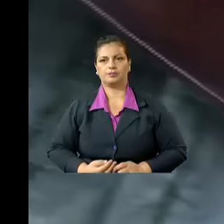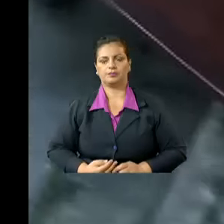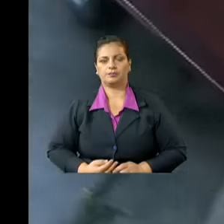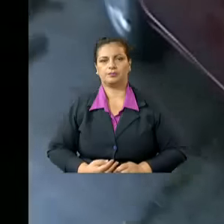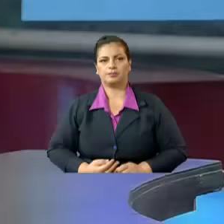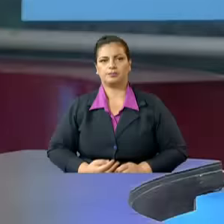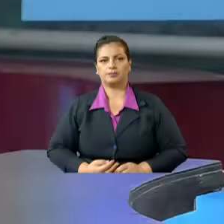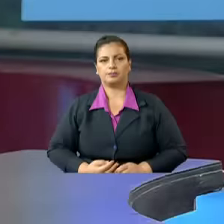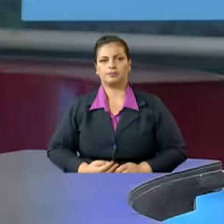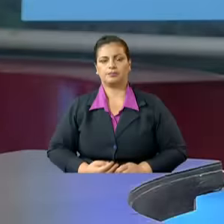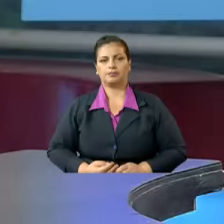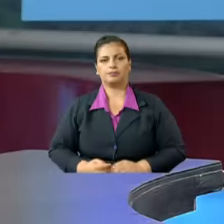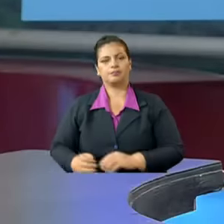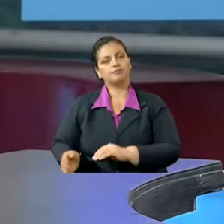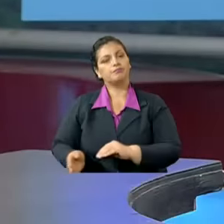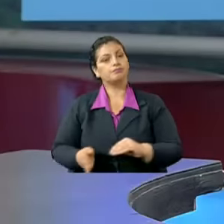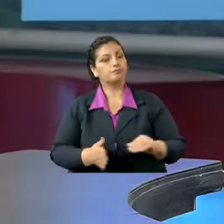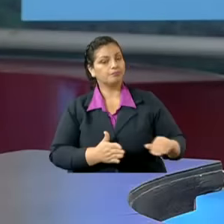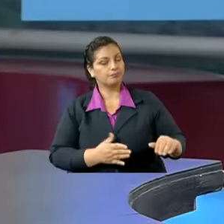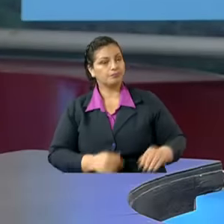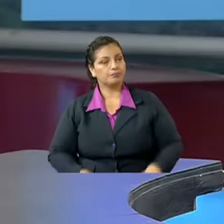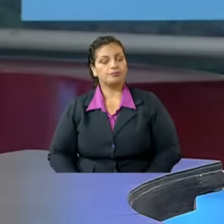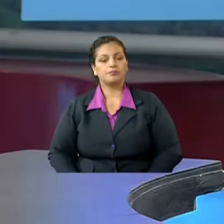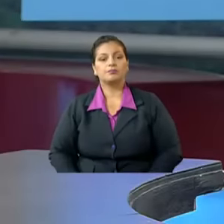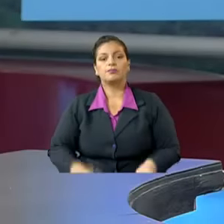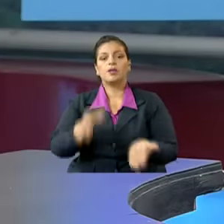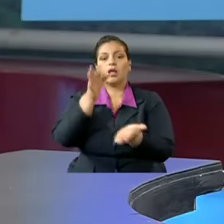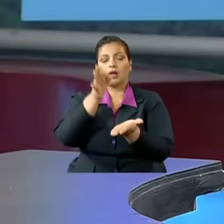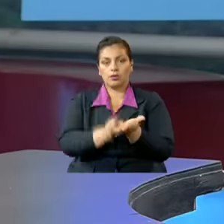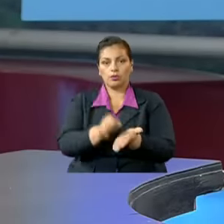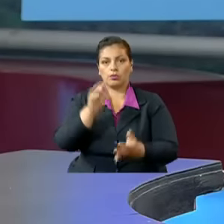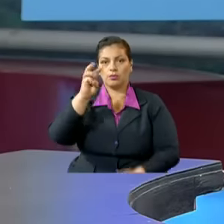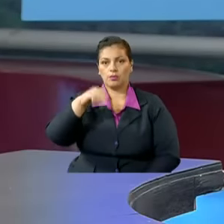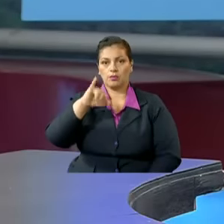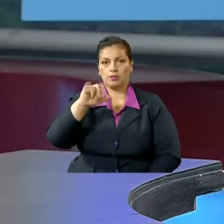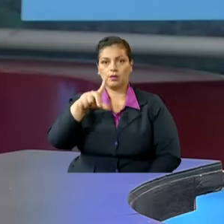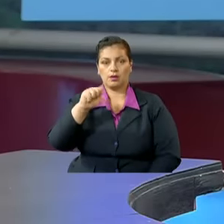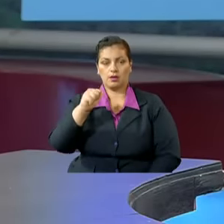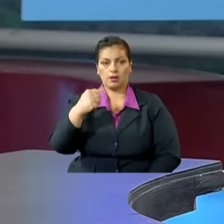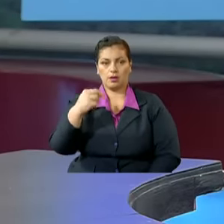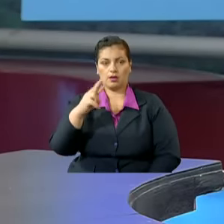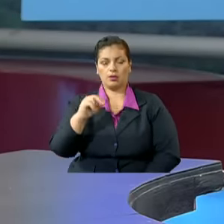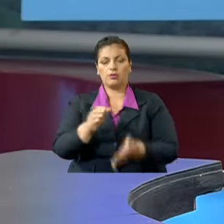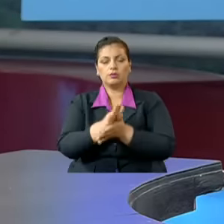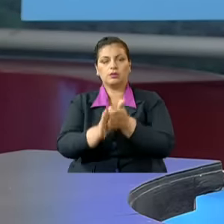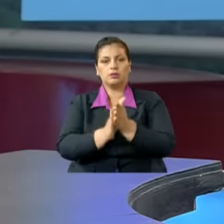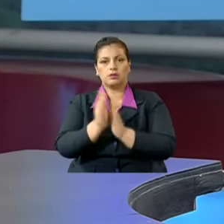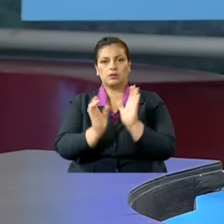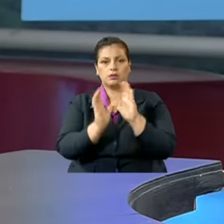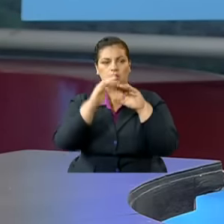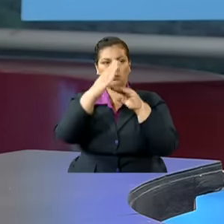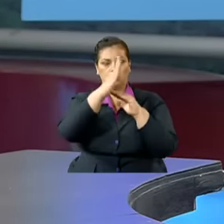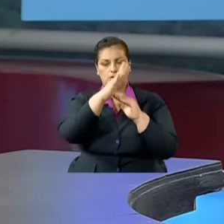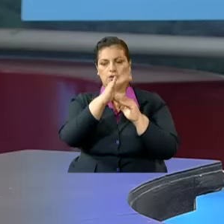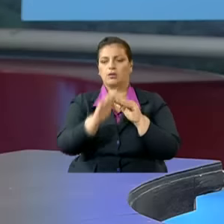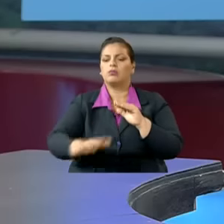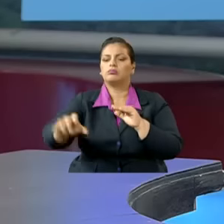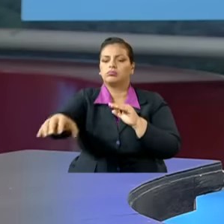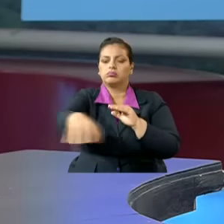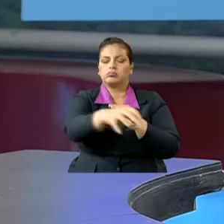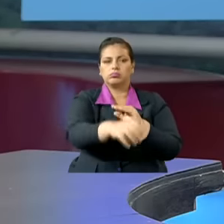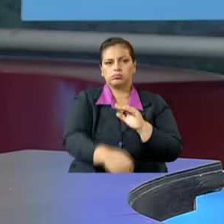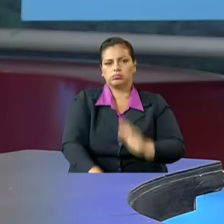Y bien, cambiamos de tema. Algunos barrios del Cantón Milagro en la provincia del Guayas continúan inundados tras las fuertes e intensas lluvias del